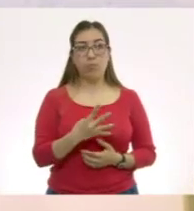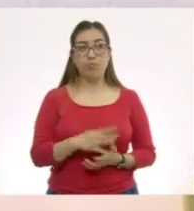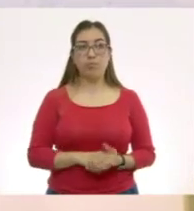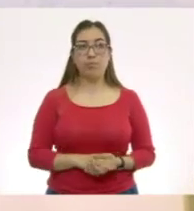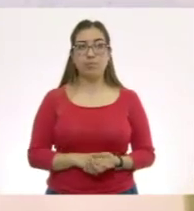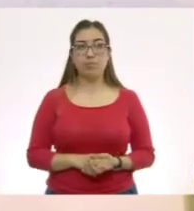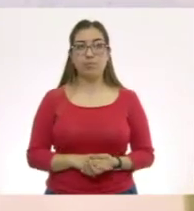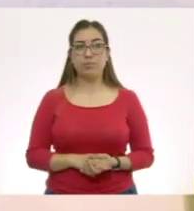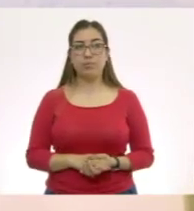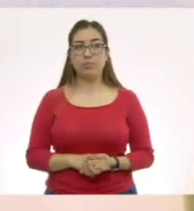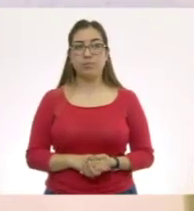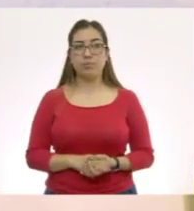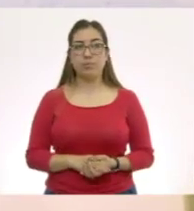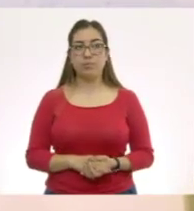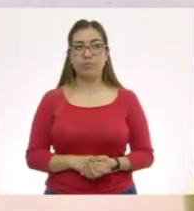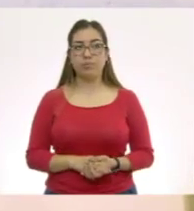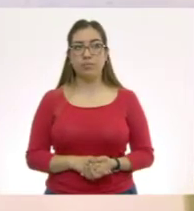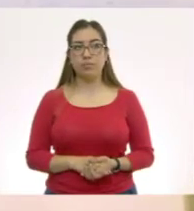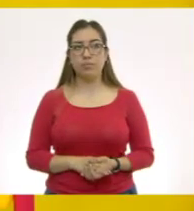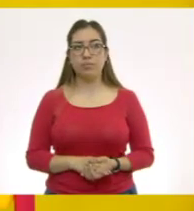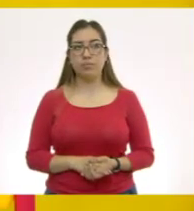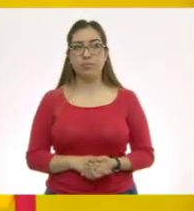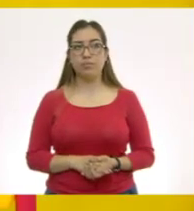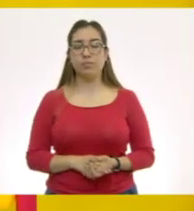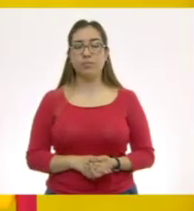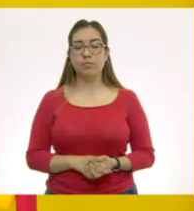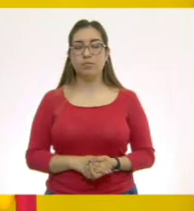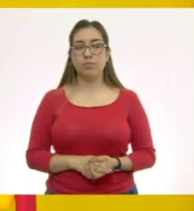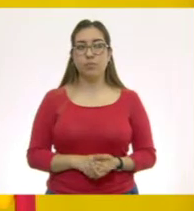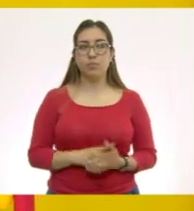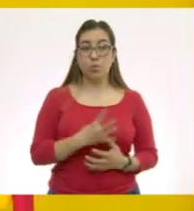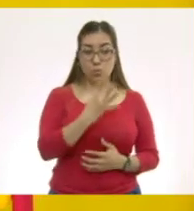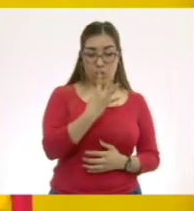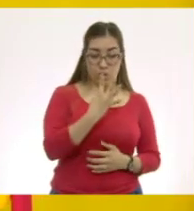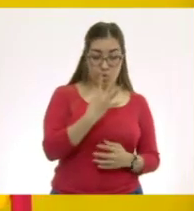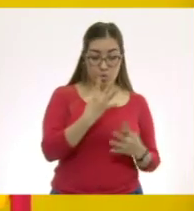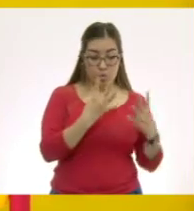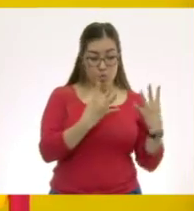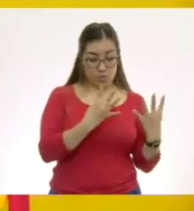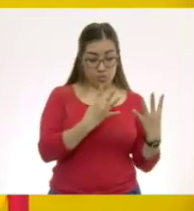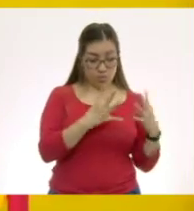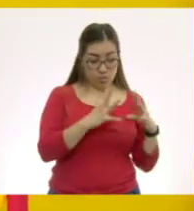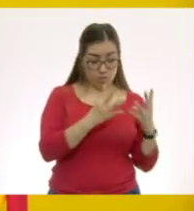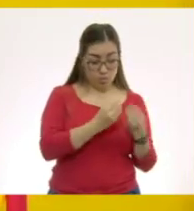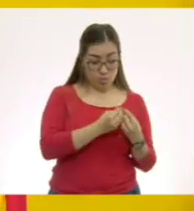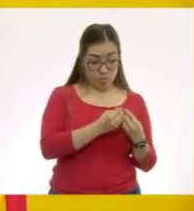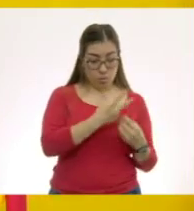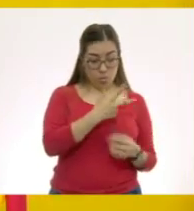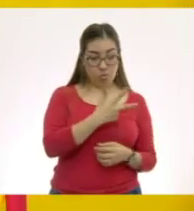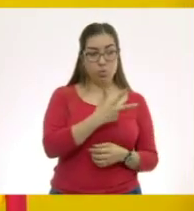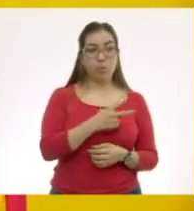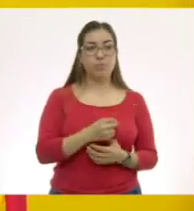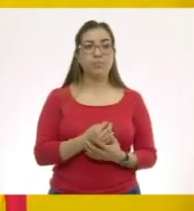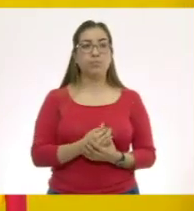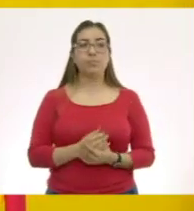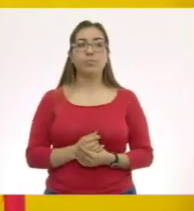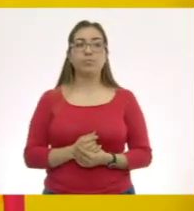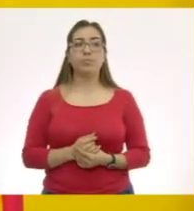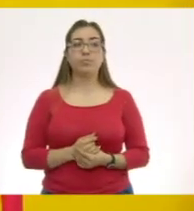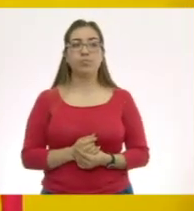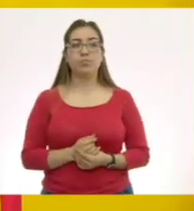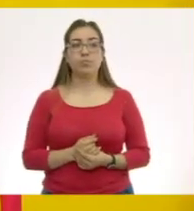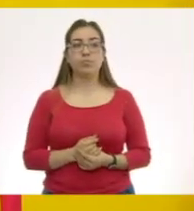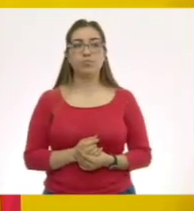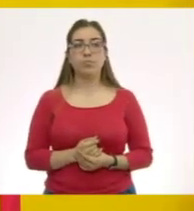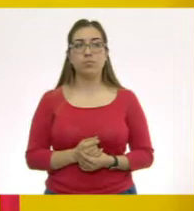1, 2, 3, 4. Vamos a checarlo. Entonces, 4 más 4 son 1, 2, 3,